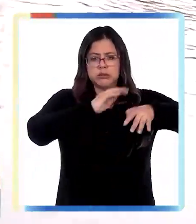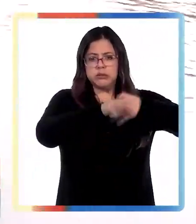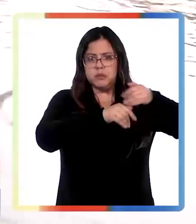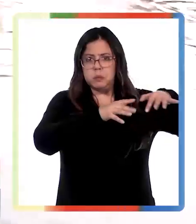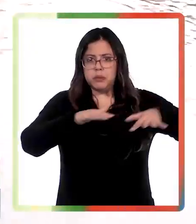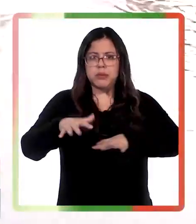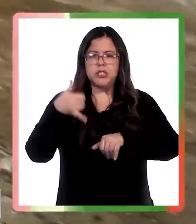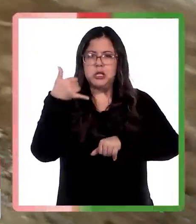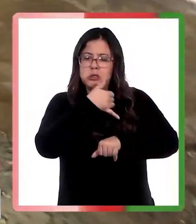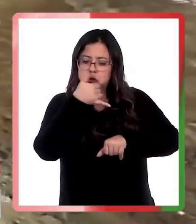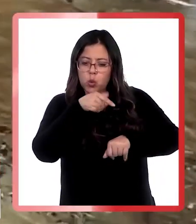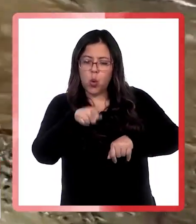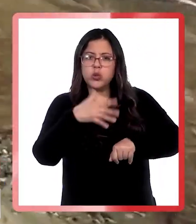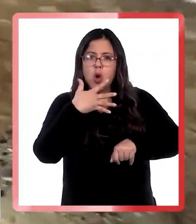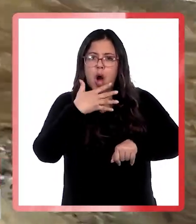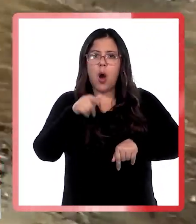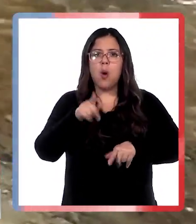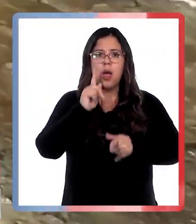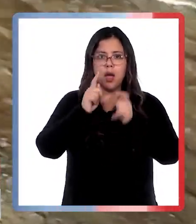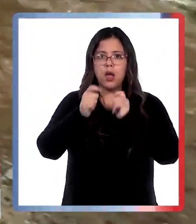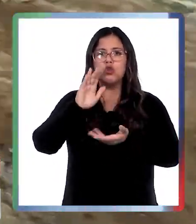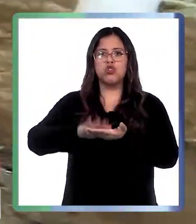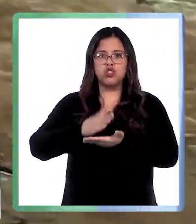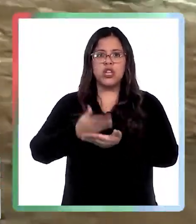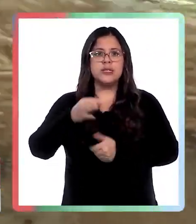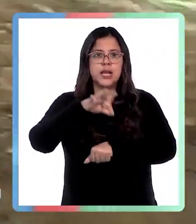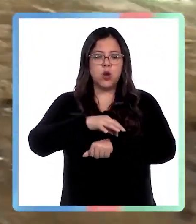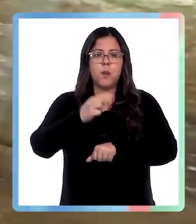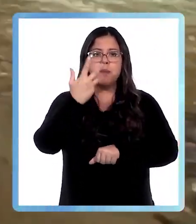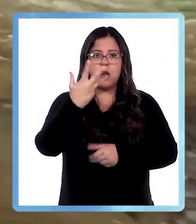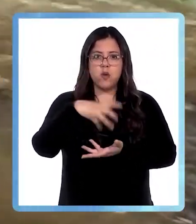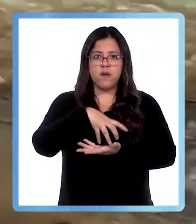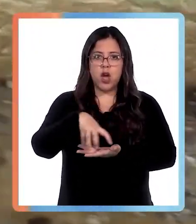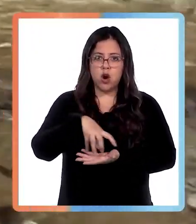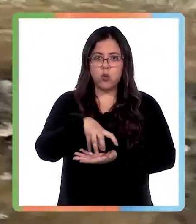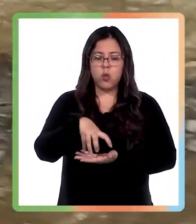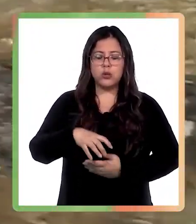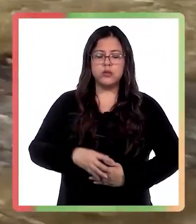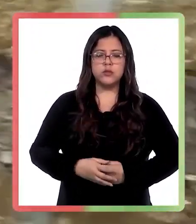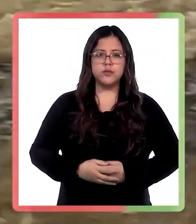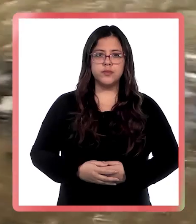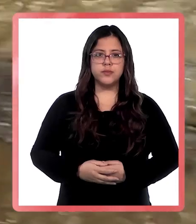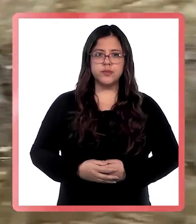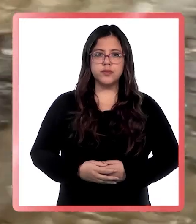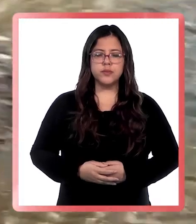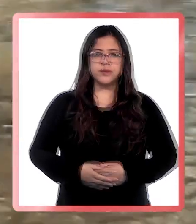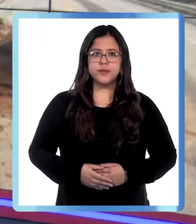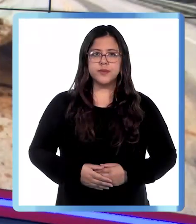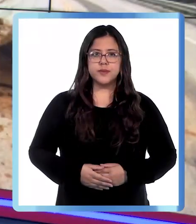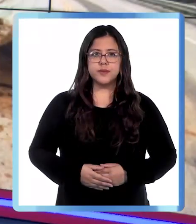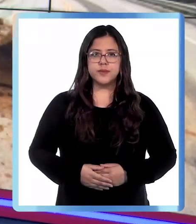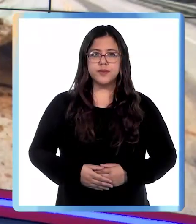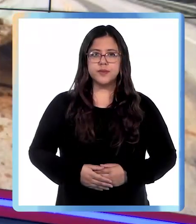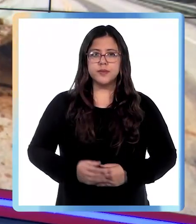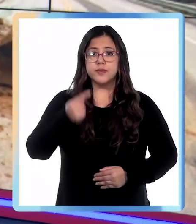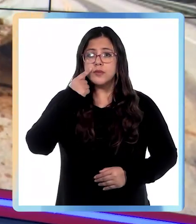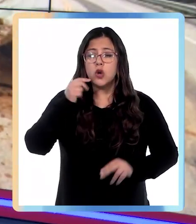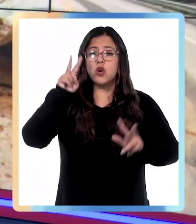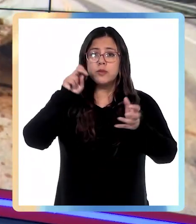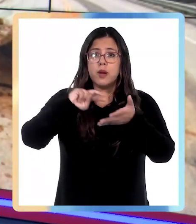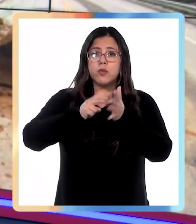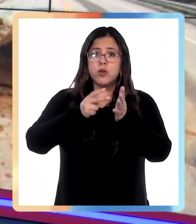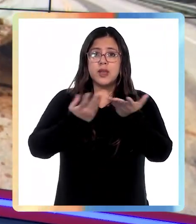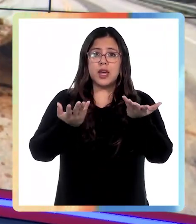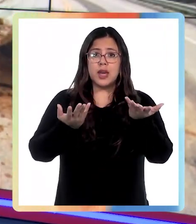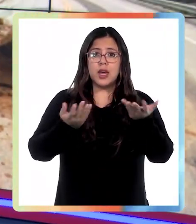inundaciones con aguas servidas lo que obligó a decretar riesgo sanitario para nueve comunas para hacer frente a los